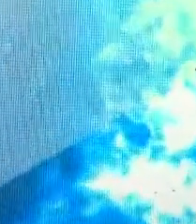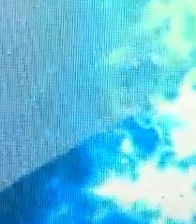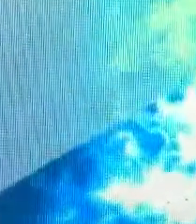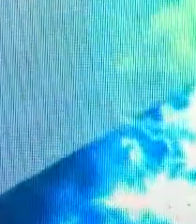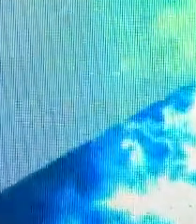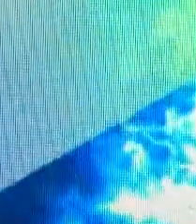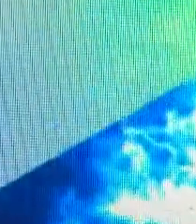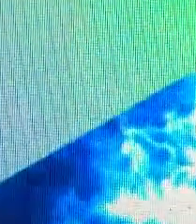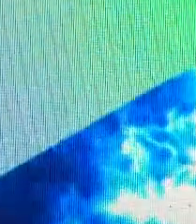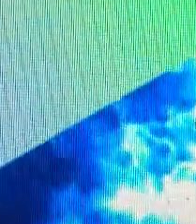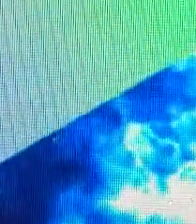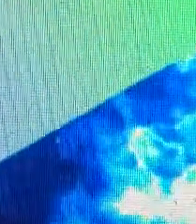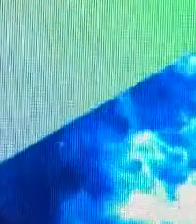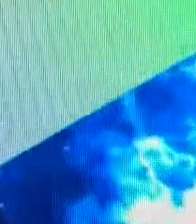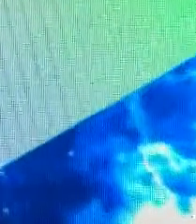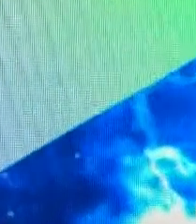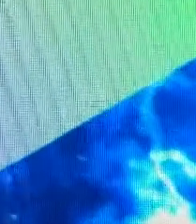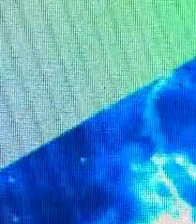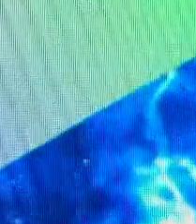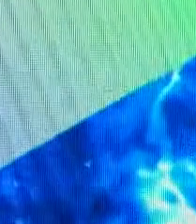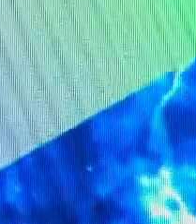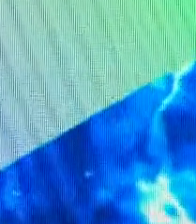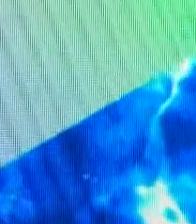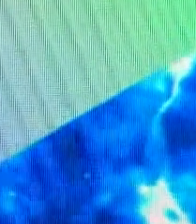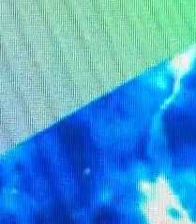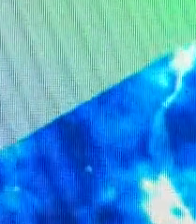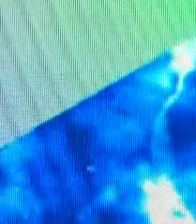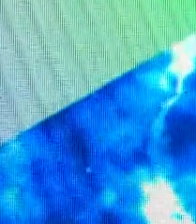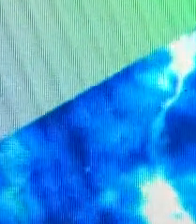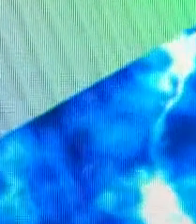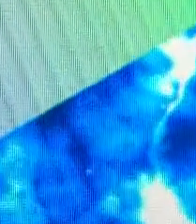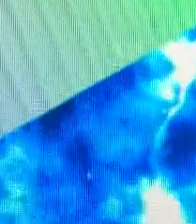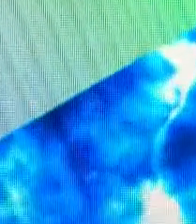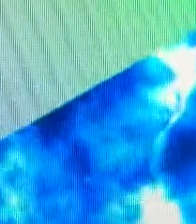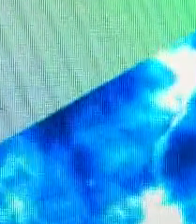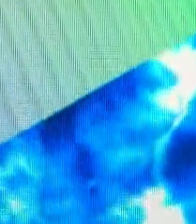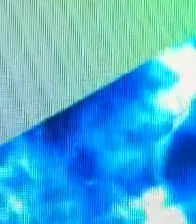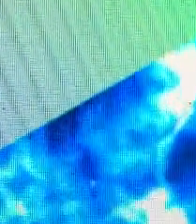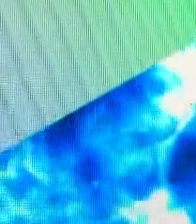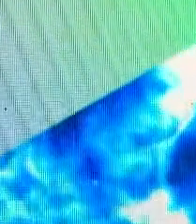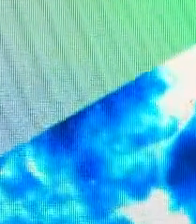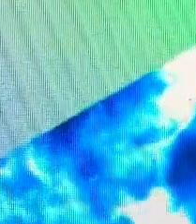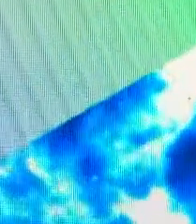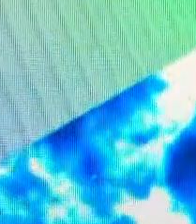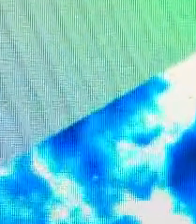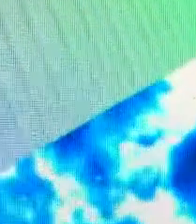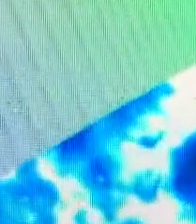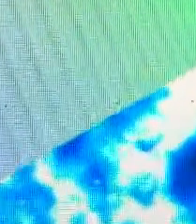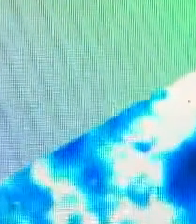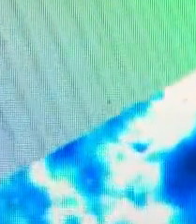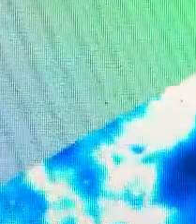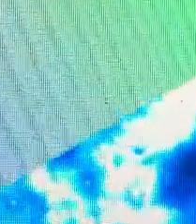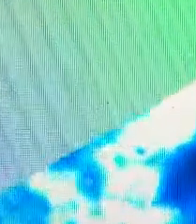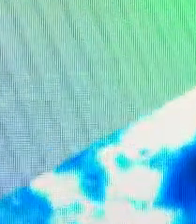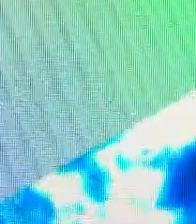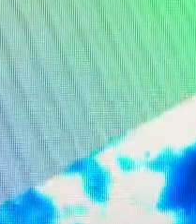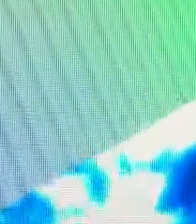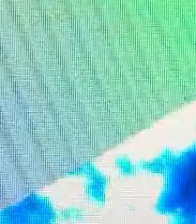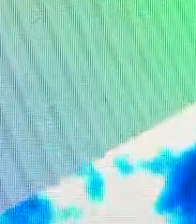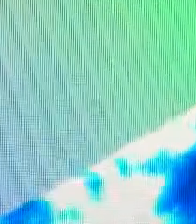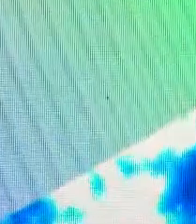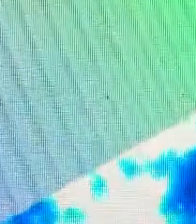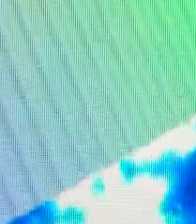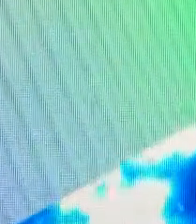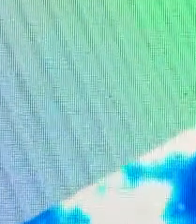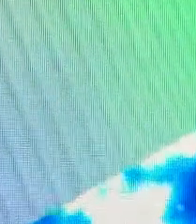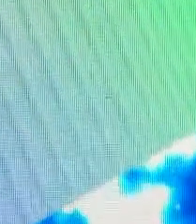Buenos días, damas y caballeros. Estamos viviendo un cambio de estatus de las nuevas